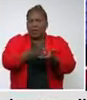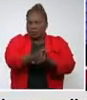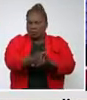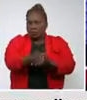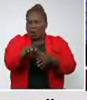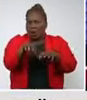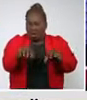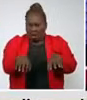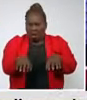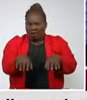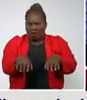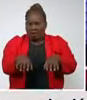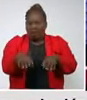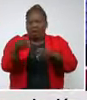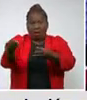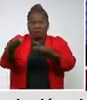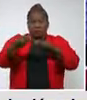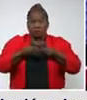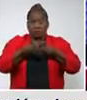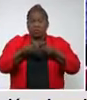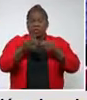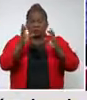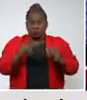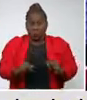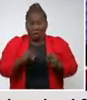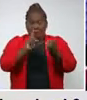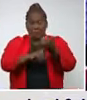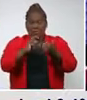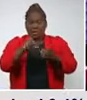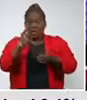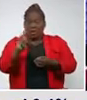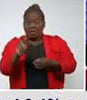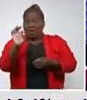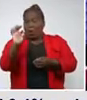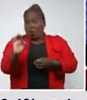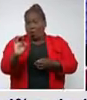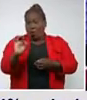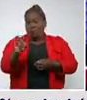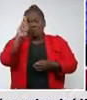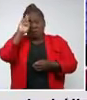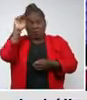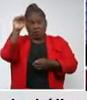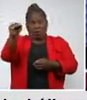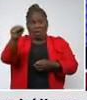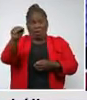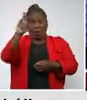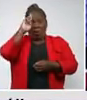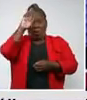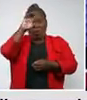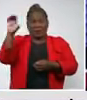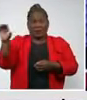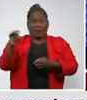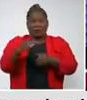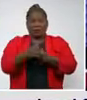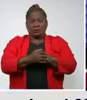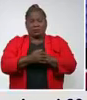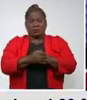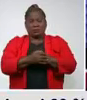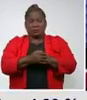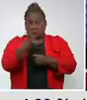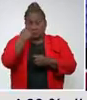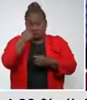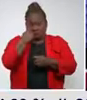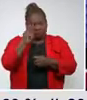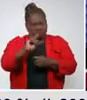llega el resultado del PCR o lo ingresan en un hospital o un centro de hospitalización para casos positivos para recibir tratamiento? No, una persona que